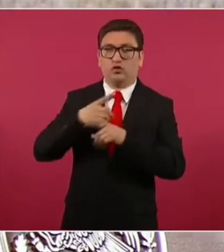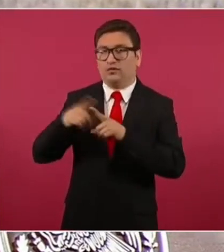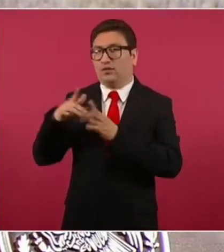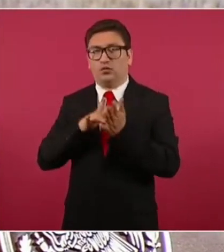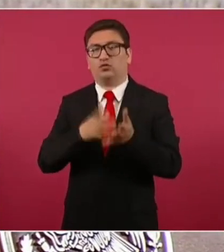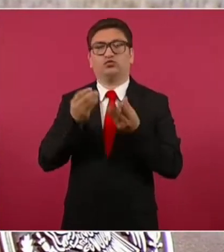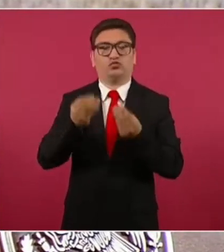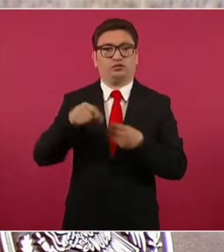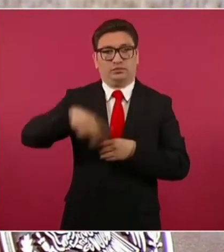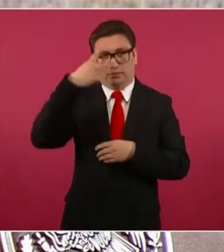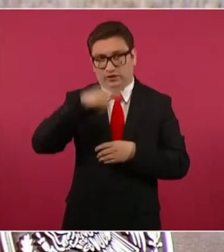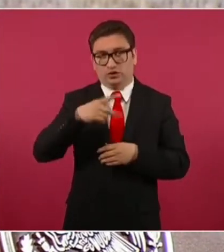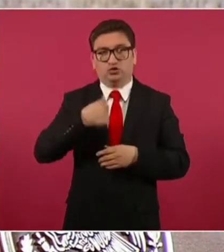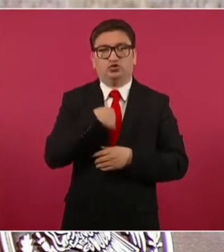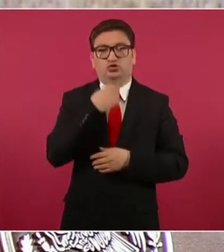que